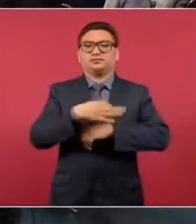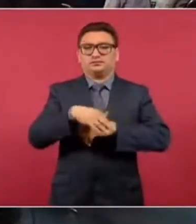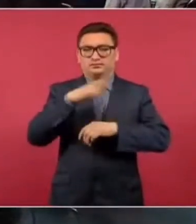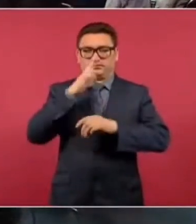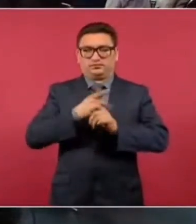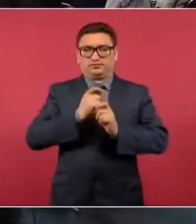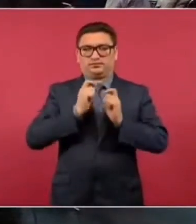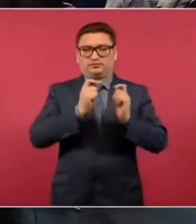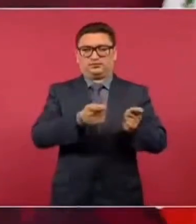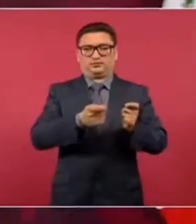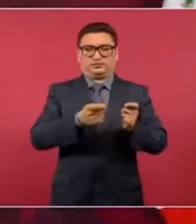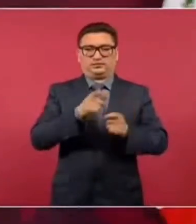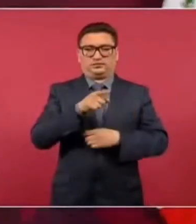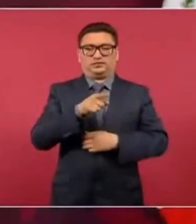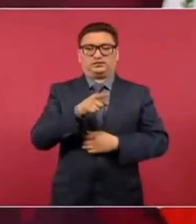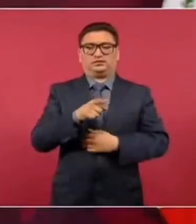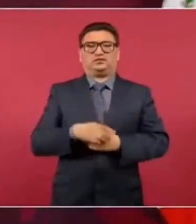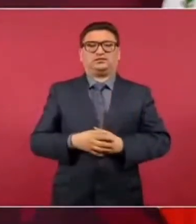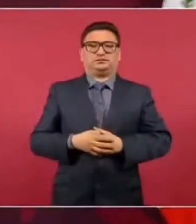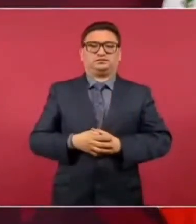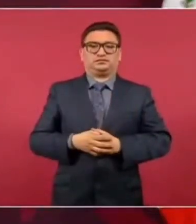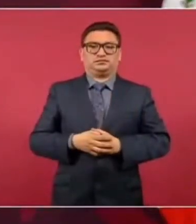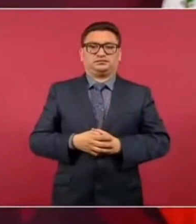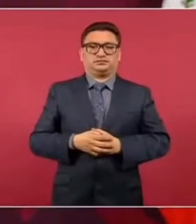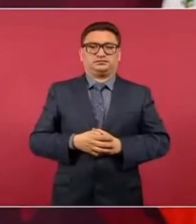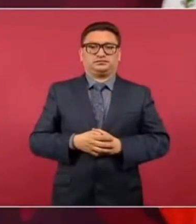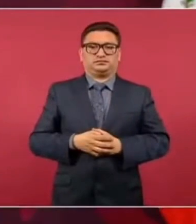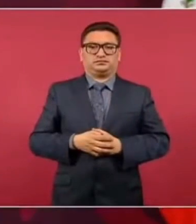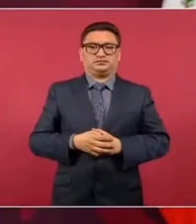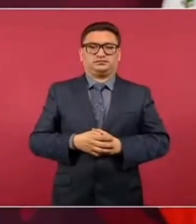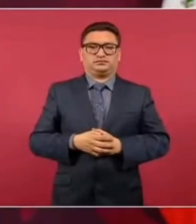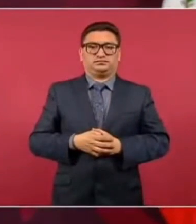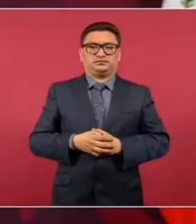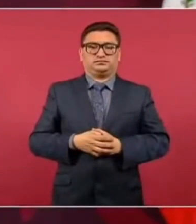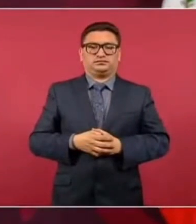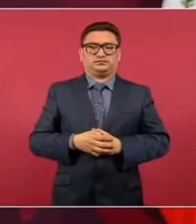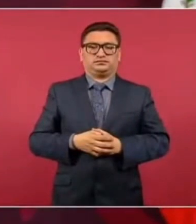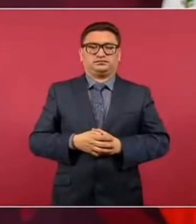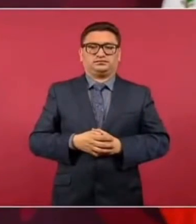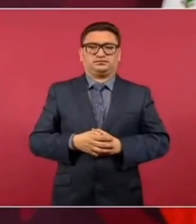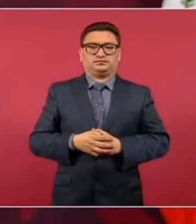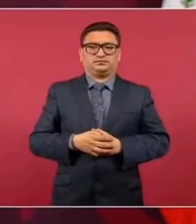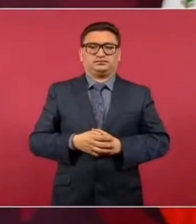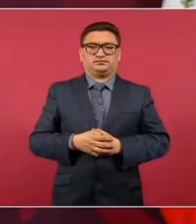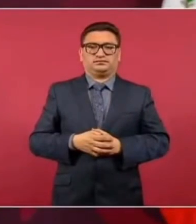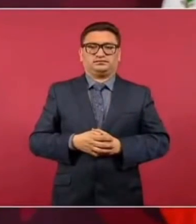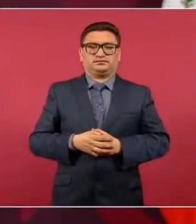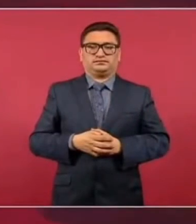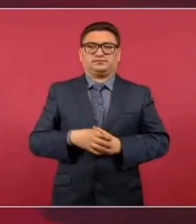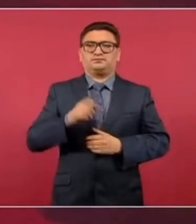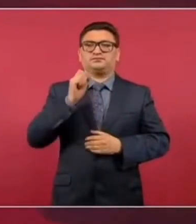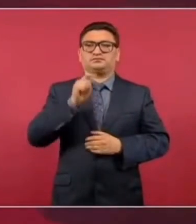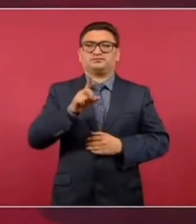Vaya. de la